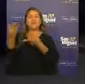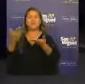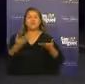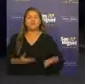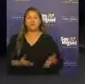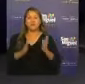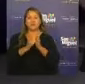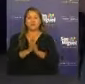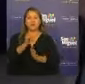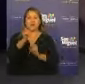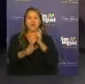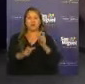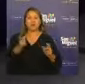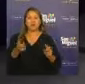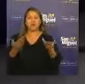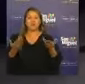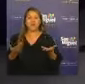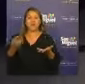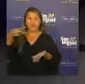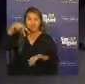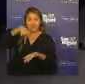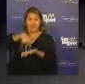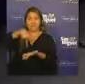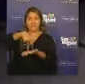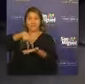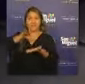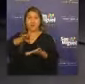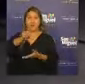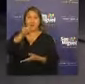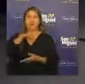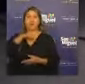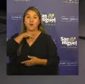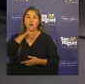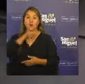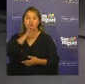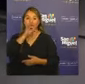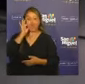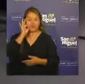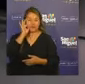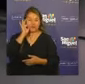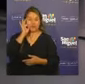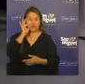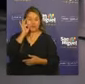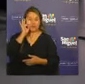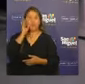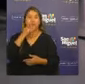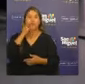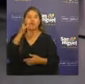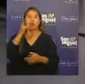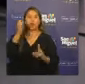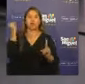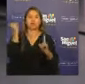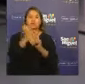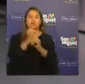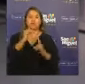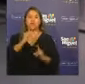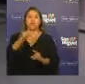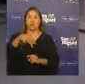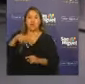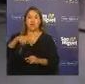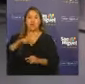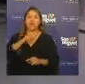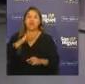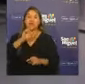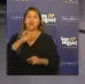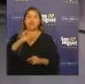Invitamos a las y los presentes a permanecer de pie y guardar un minuto de silencio ante el asesinato en Cañete de Región del Biobío